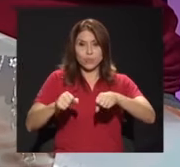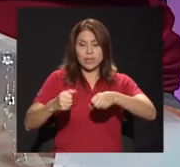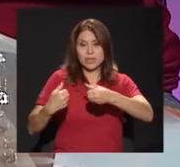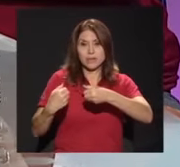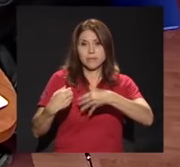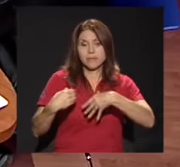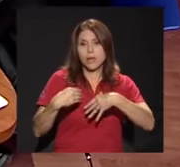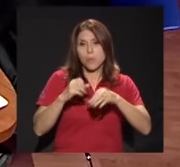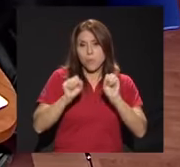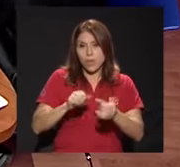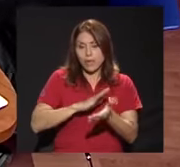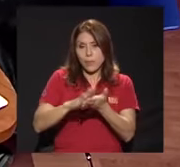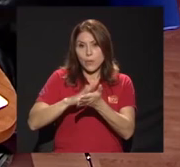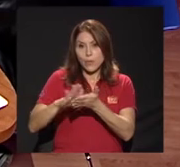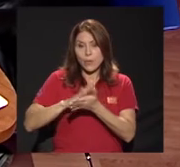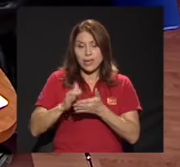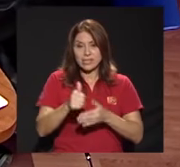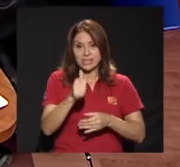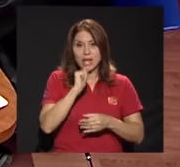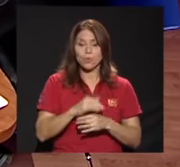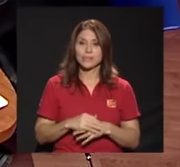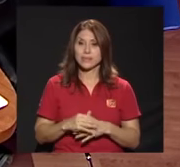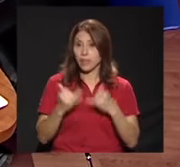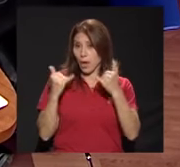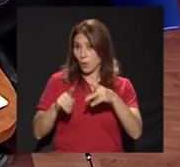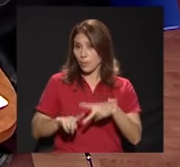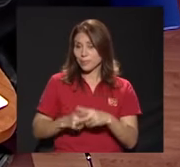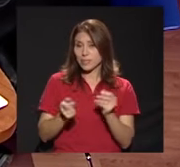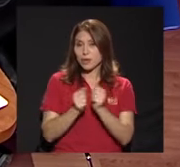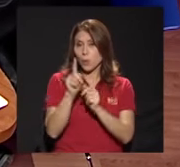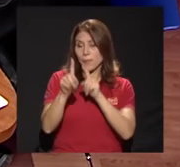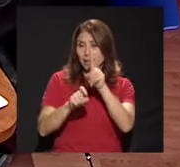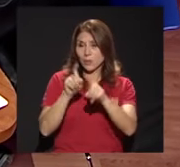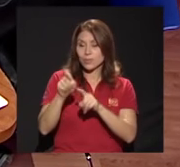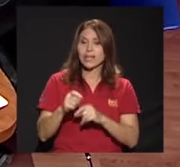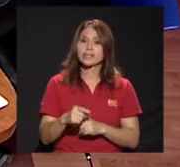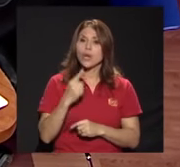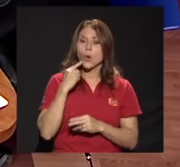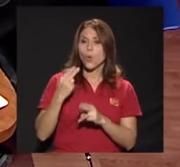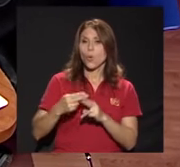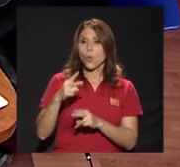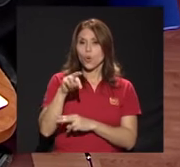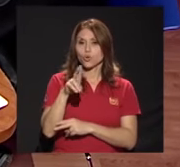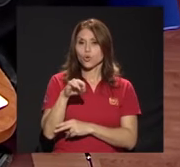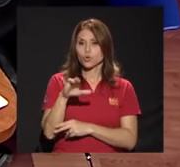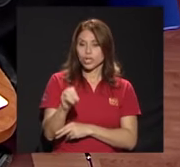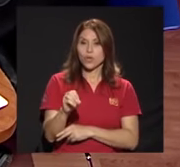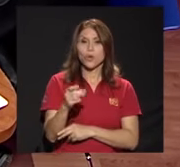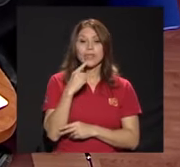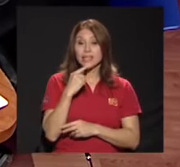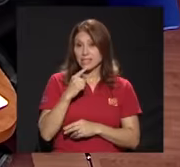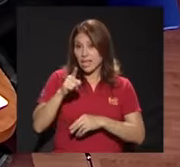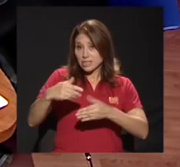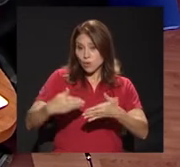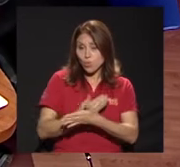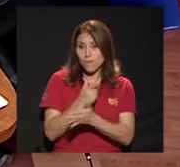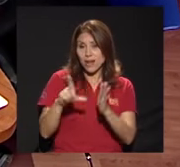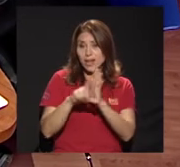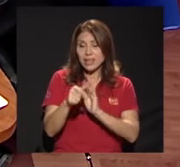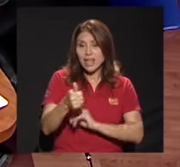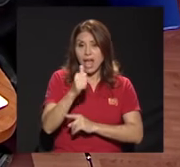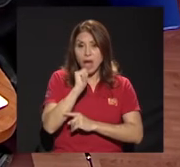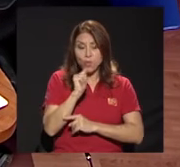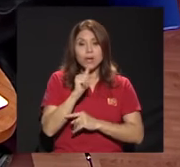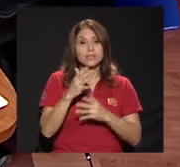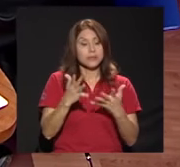algunas de las preguntas para que nos dé tiempo. Claro. Dice Rocío, ¿permite esta nueva ley de agua la privatización del recurso